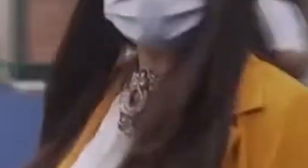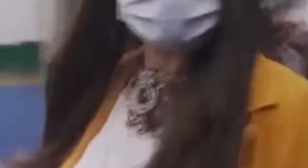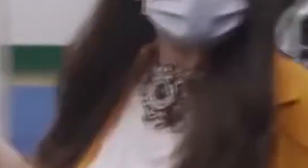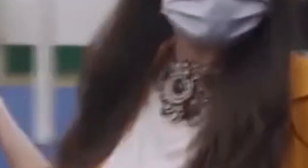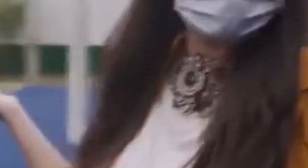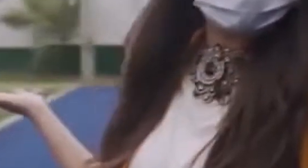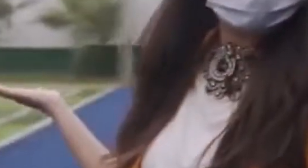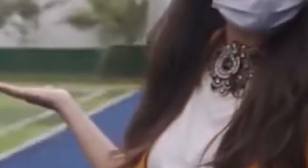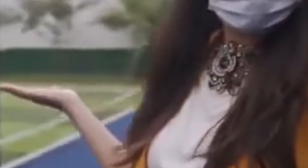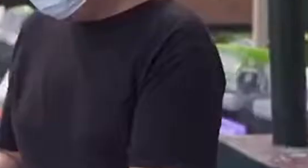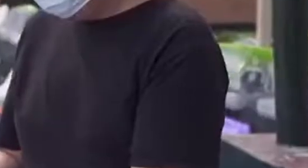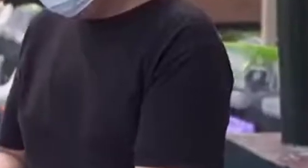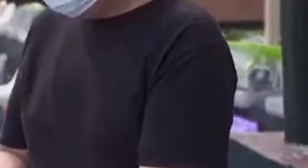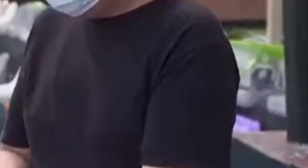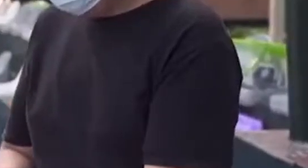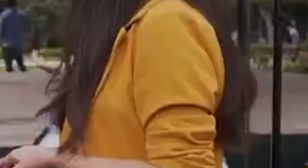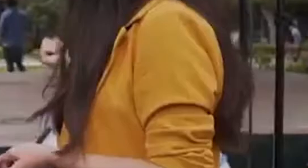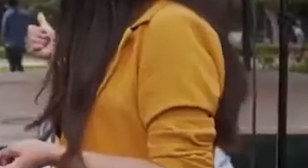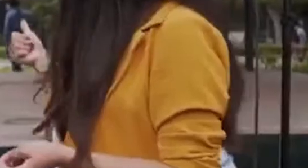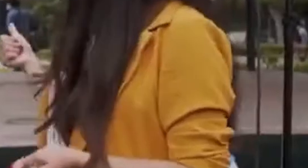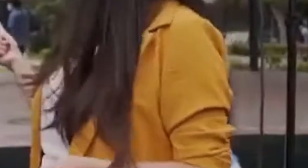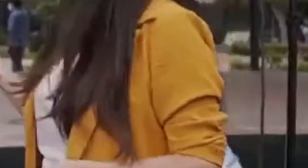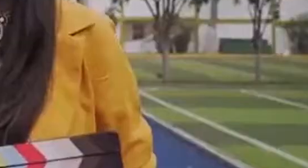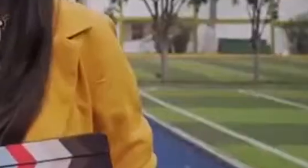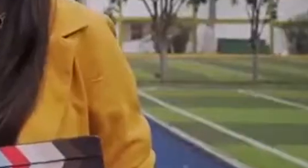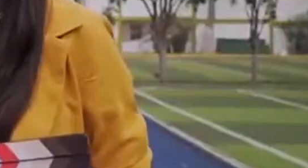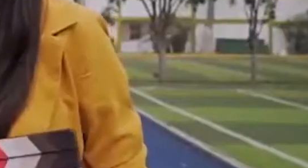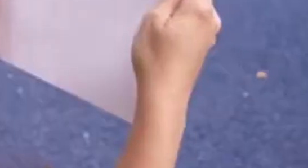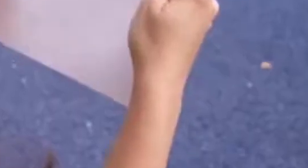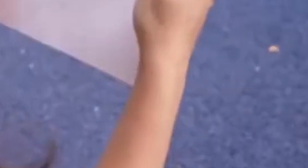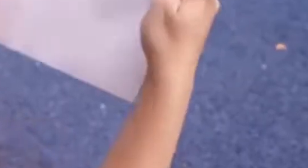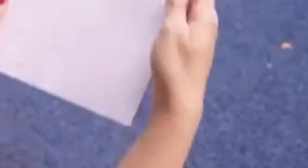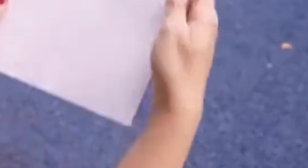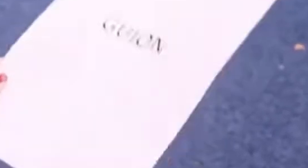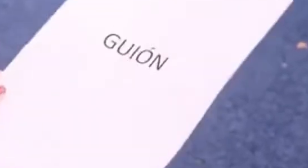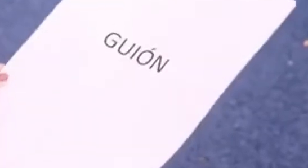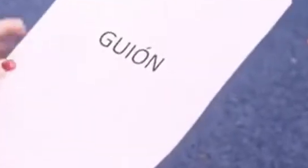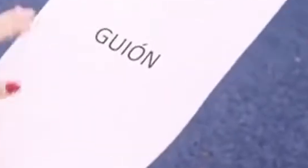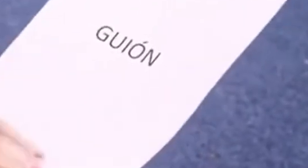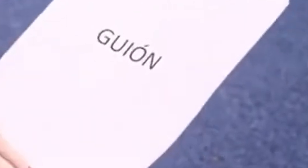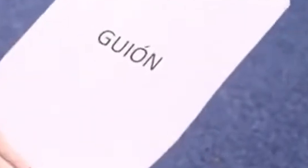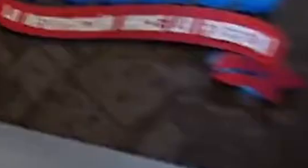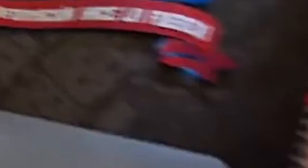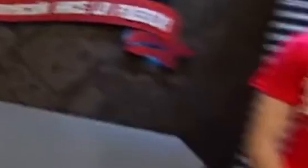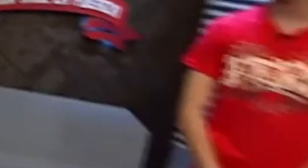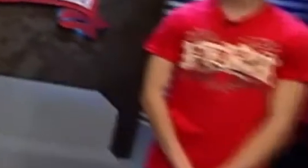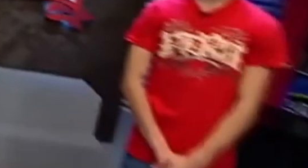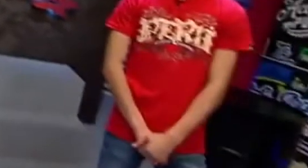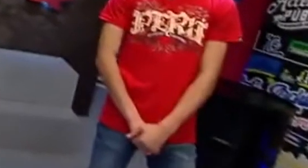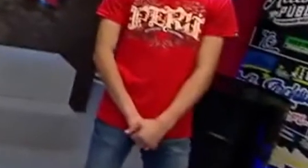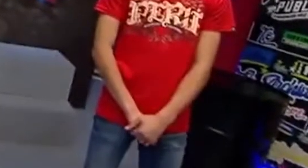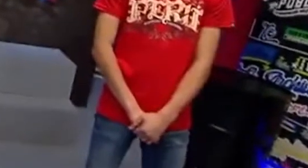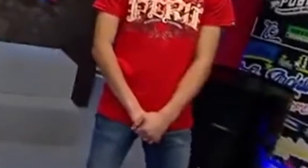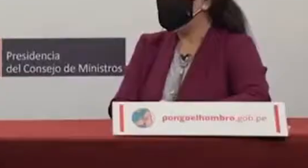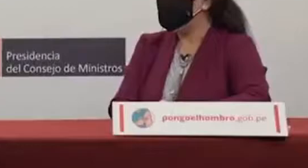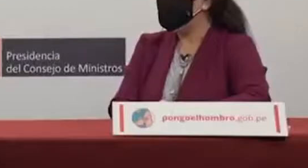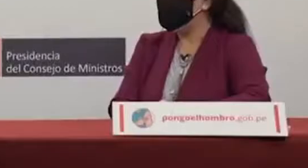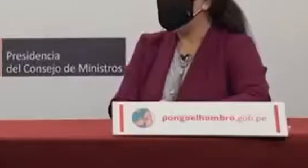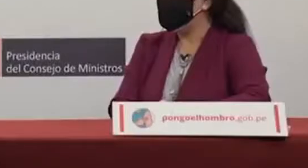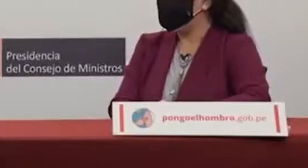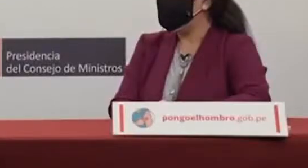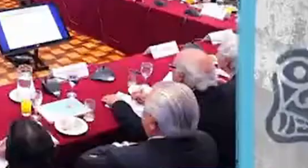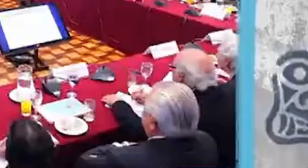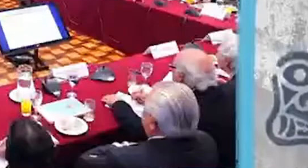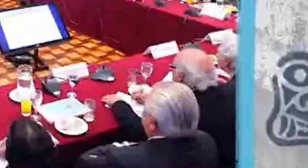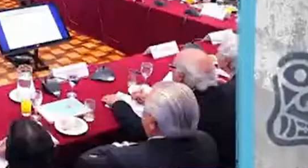una productora de cine? Coordina con distintas áreas. Y la idea es tener un éxito de taquilla. Acompaña a Nadia y Tiago a